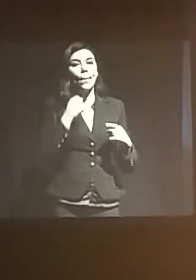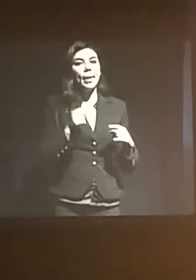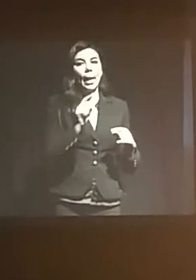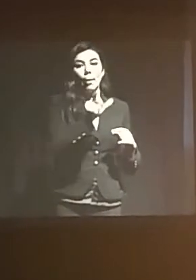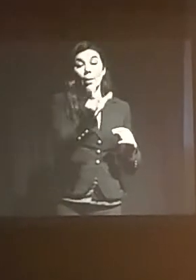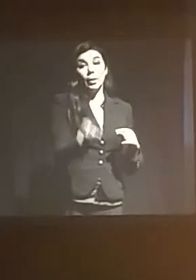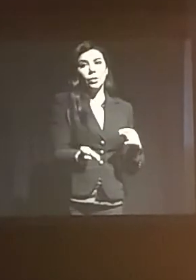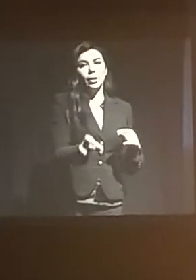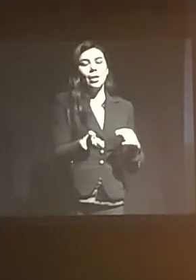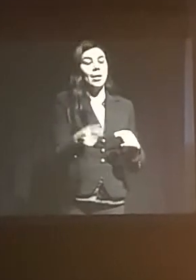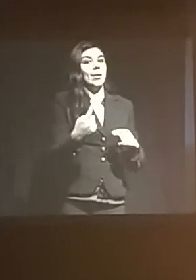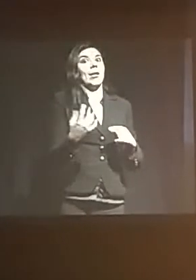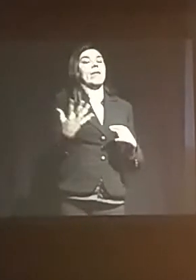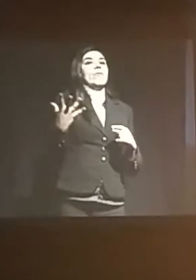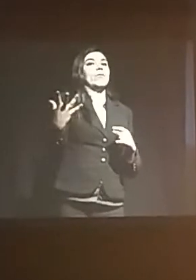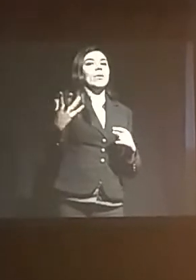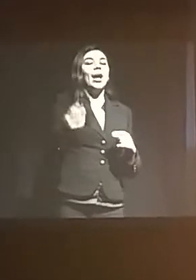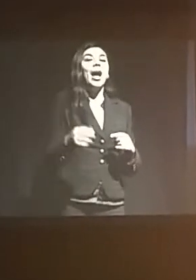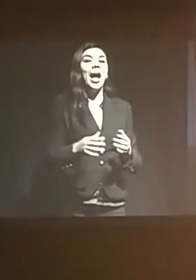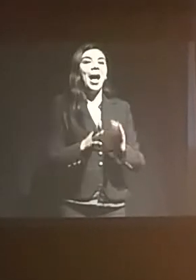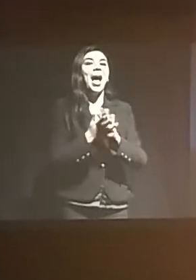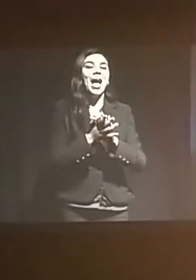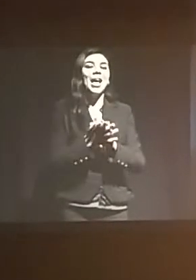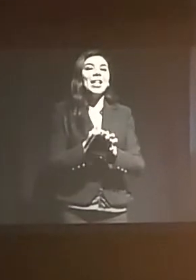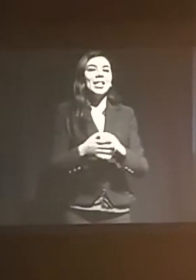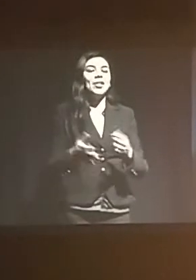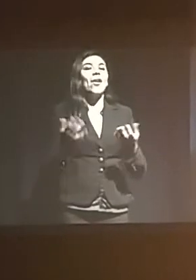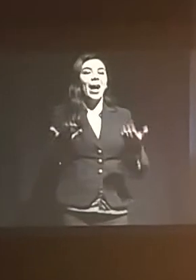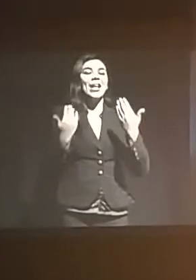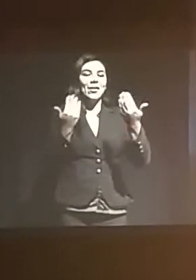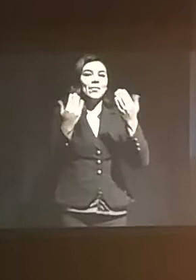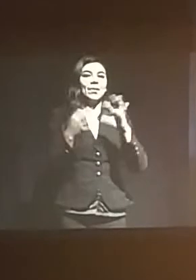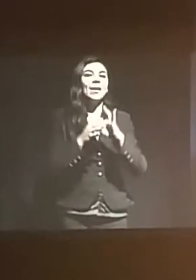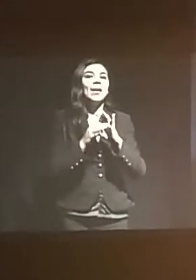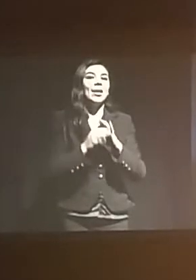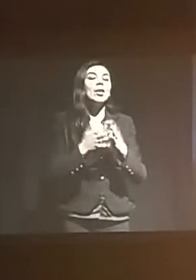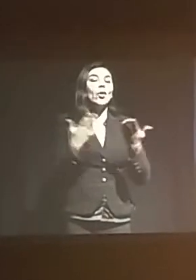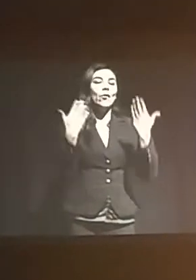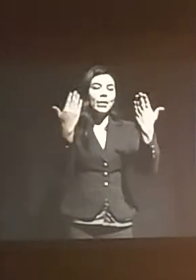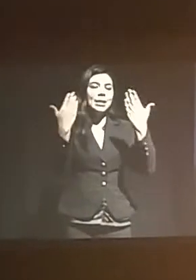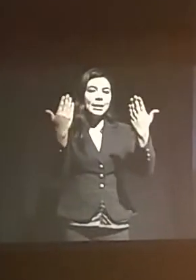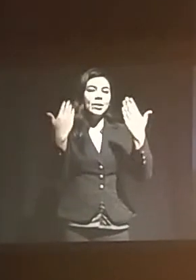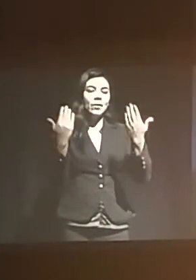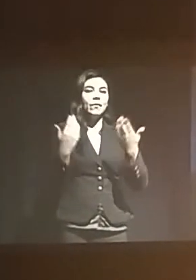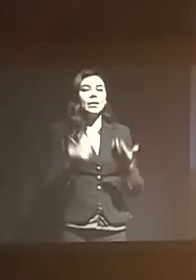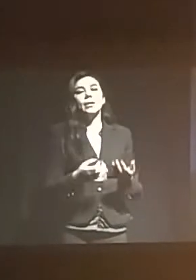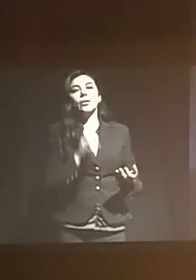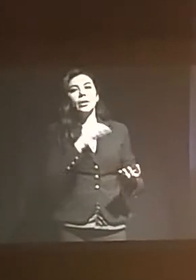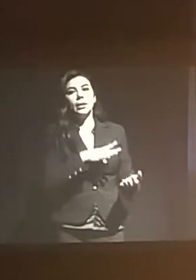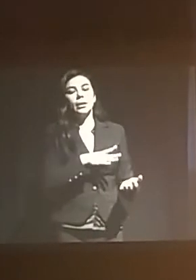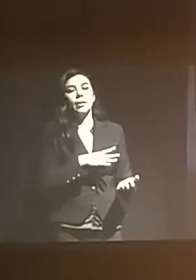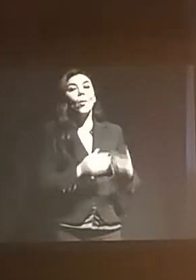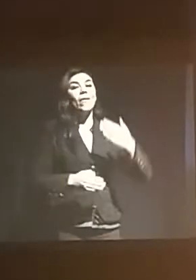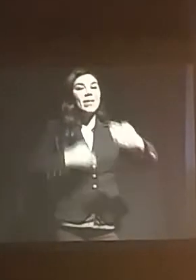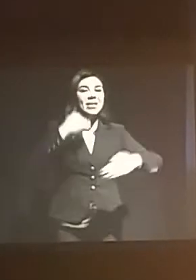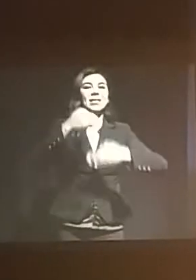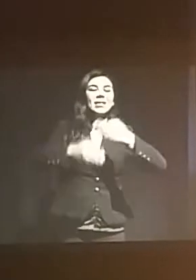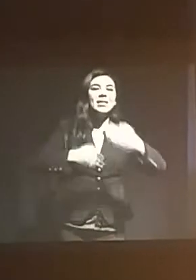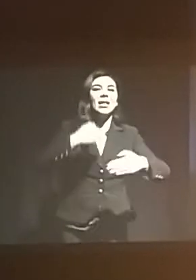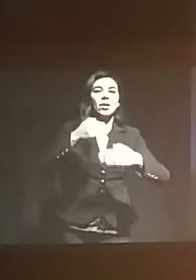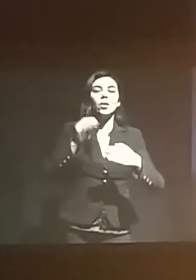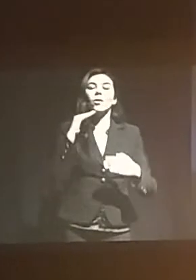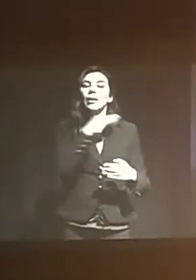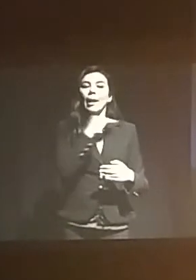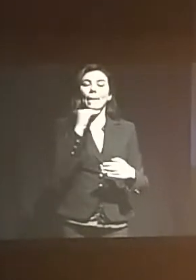maravillado. Y felicitó a Chile retóricamente porque vamos avanzando rápido. Pero me dicen avanzando rápido y al mismo